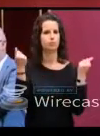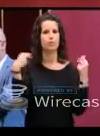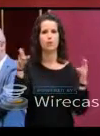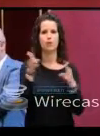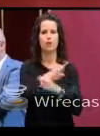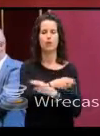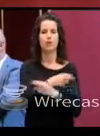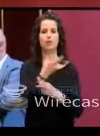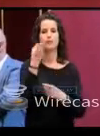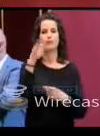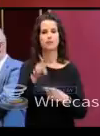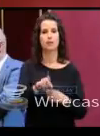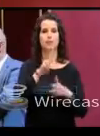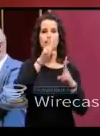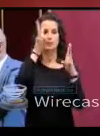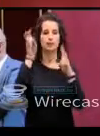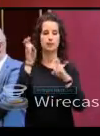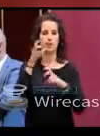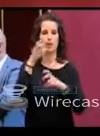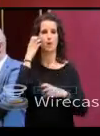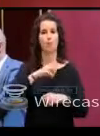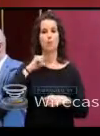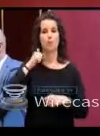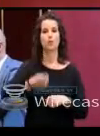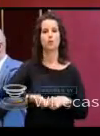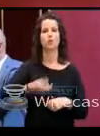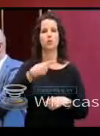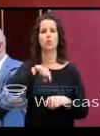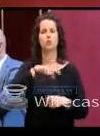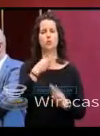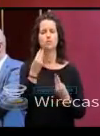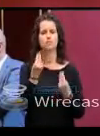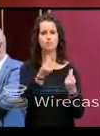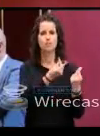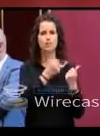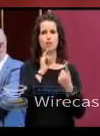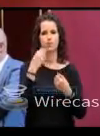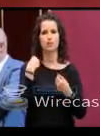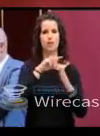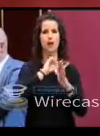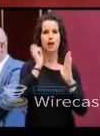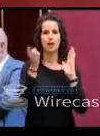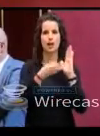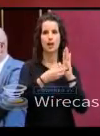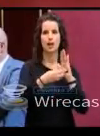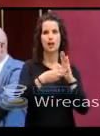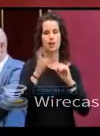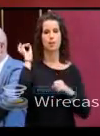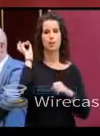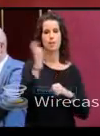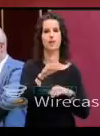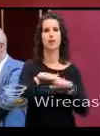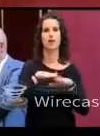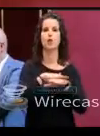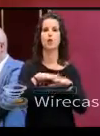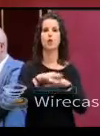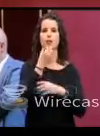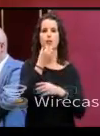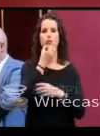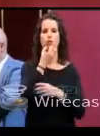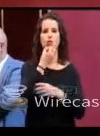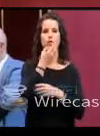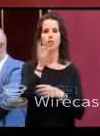es verdad una cuestión, señor Puente Dura, nosotros tenemos la sensación que esa ley que viene del gobierno socialista, en realidad una ley de Izquierda